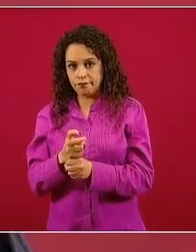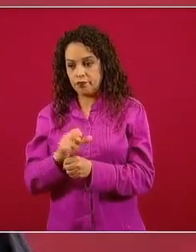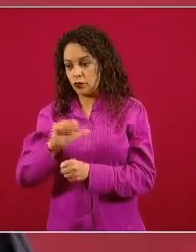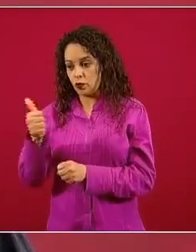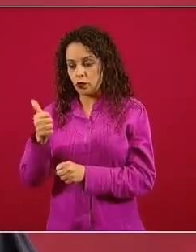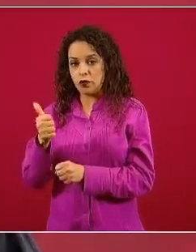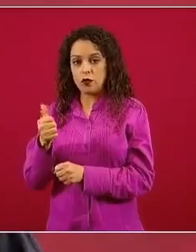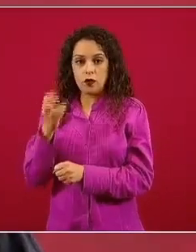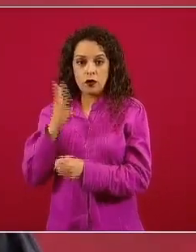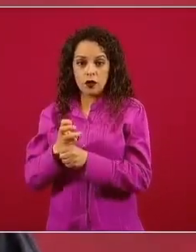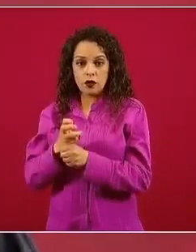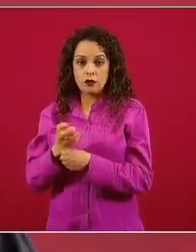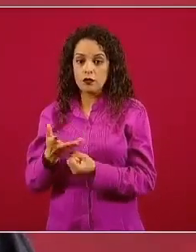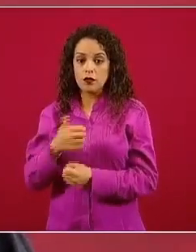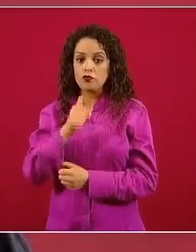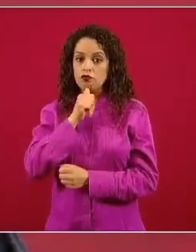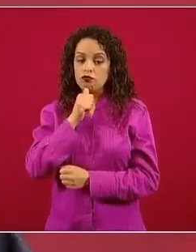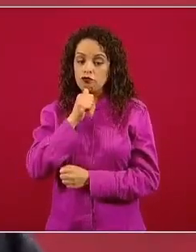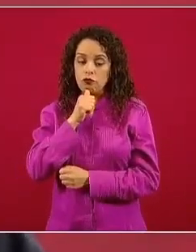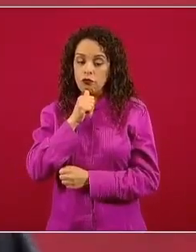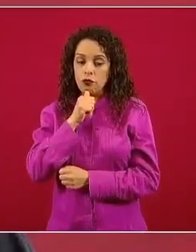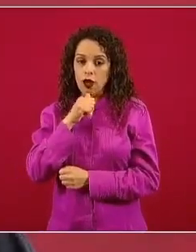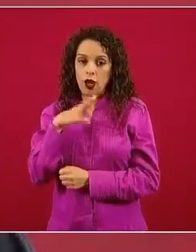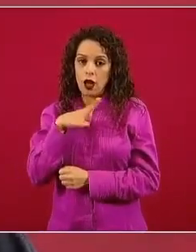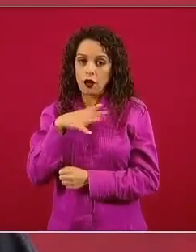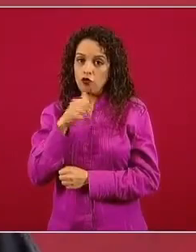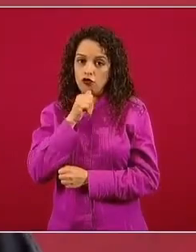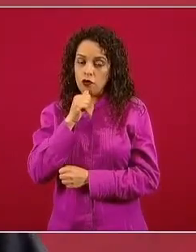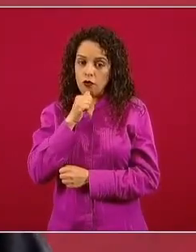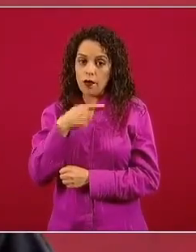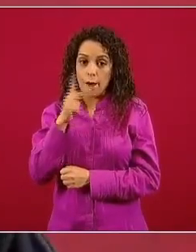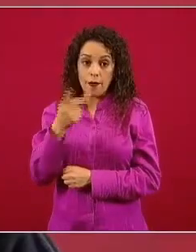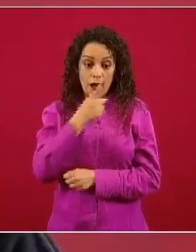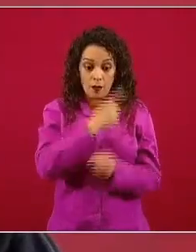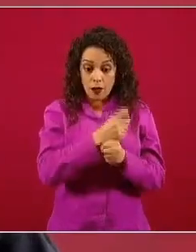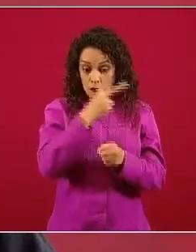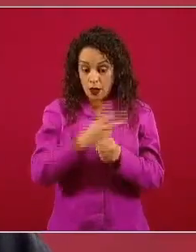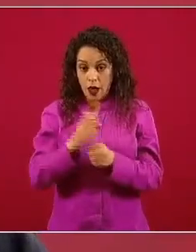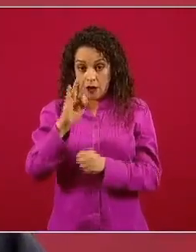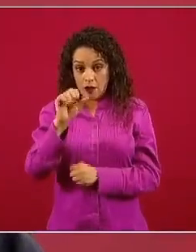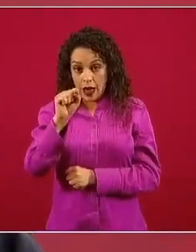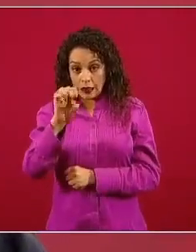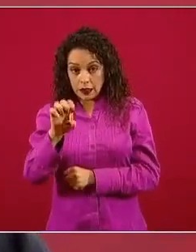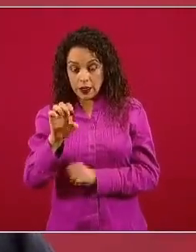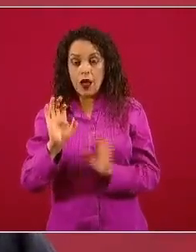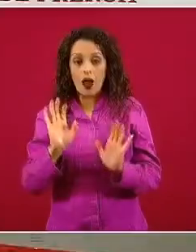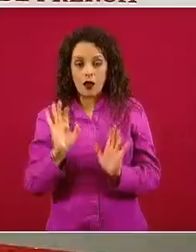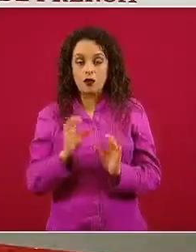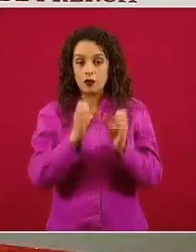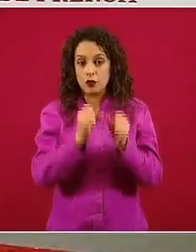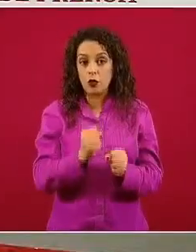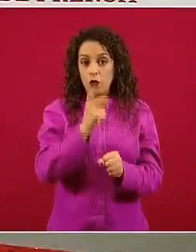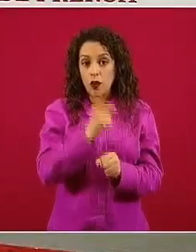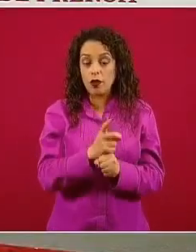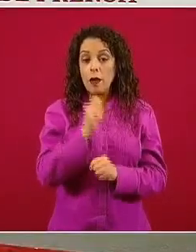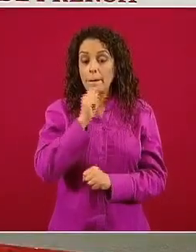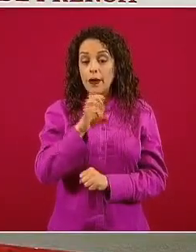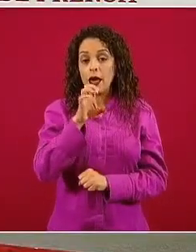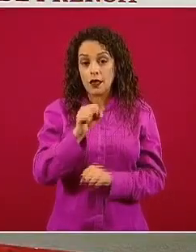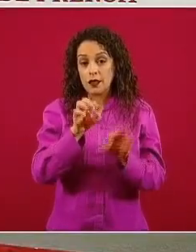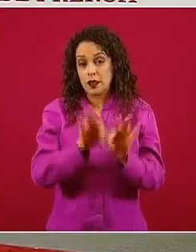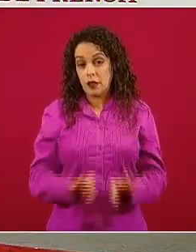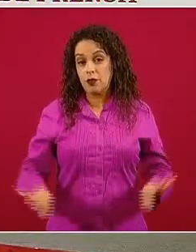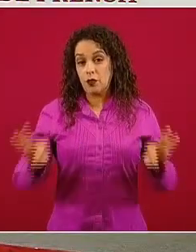3 todavía no las tenemos, pero por lo menos de esas primeras dos fases en donde también la seguridad es